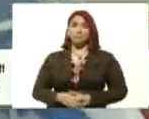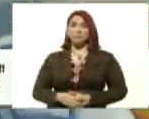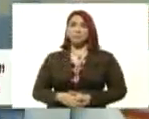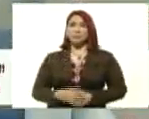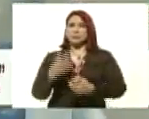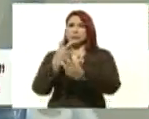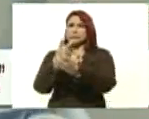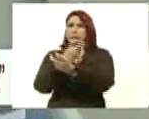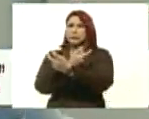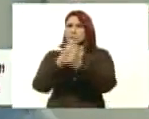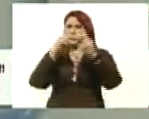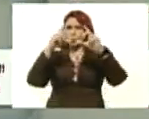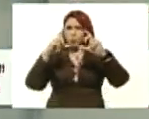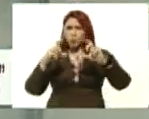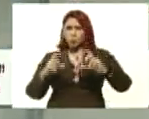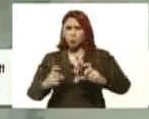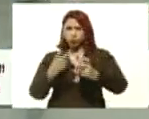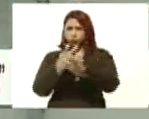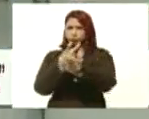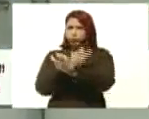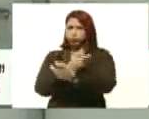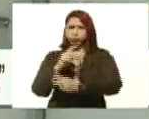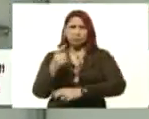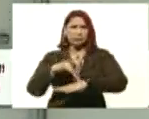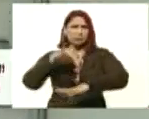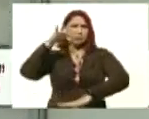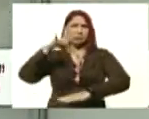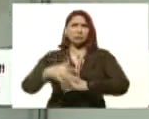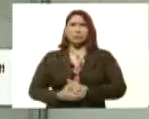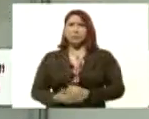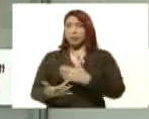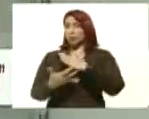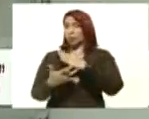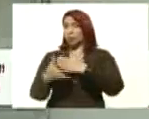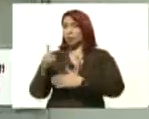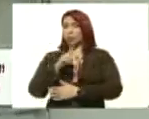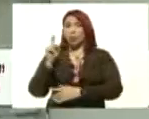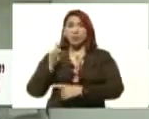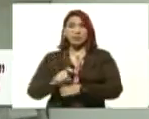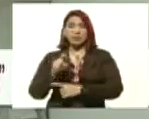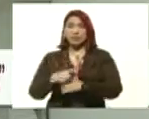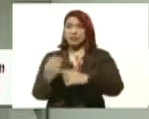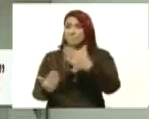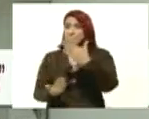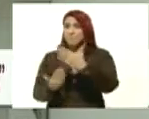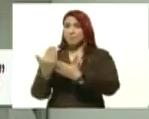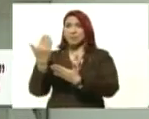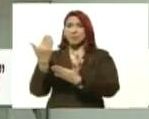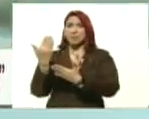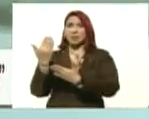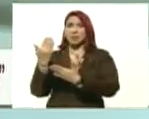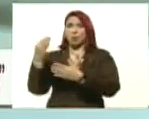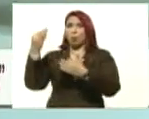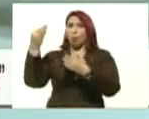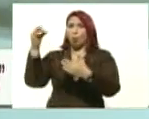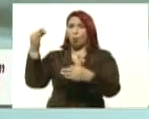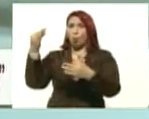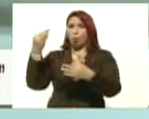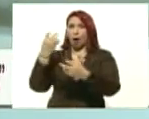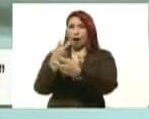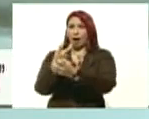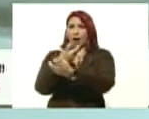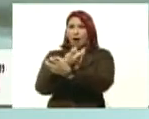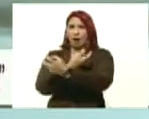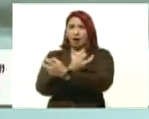presidente, de primera tecnología, la primera tecnología. No necesita imprimir la hoja que salía de rayos X, sino